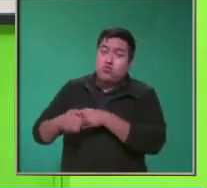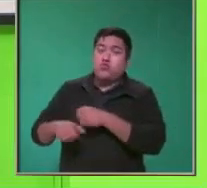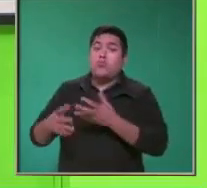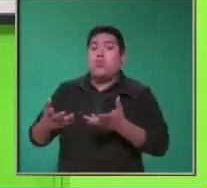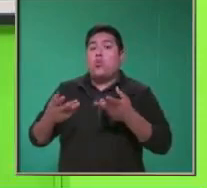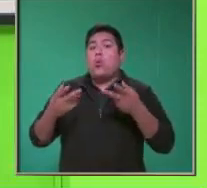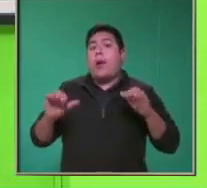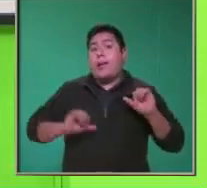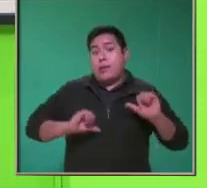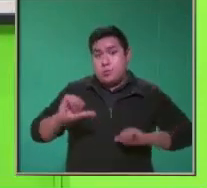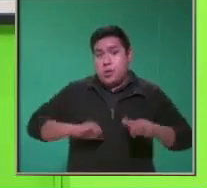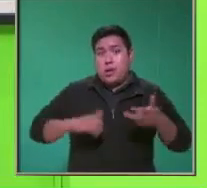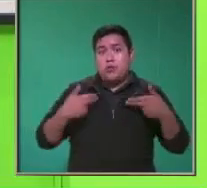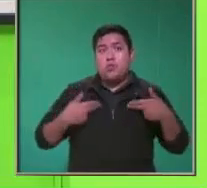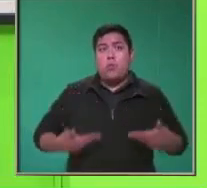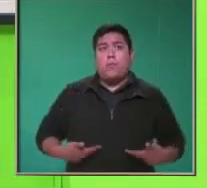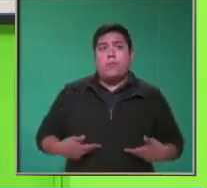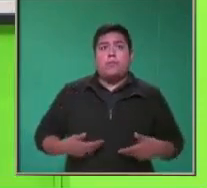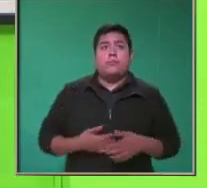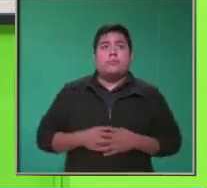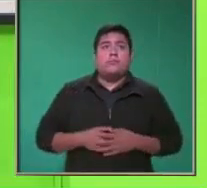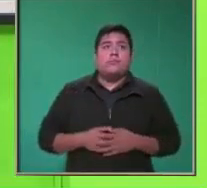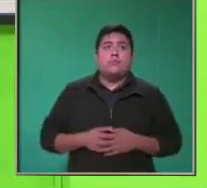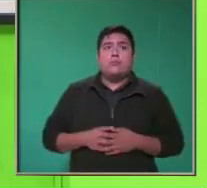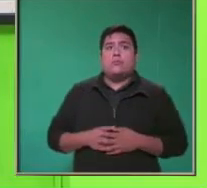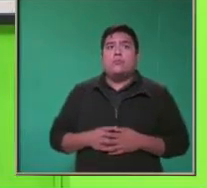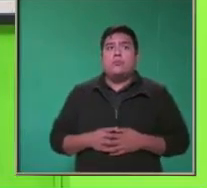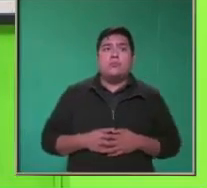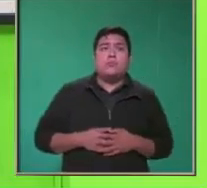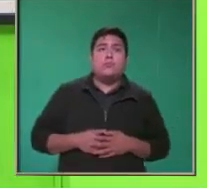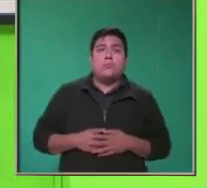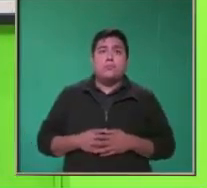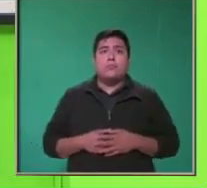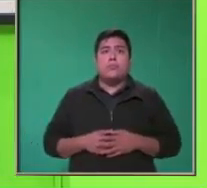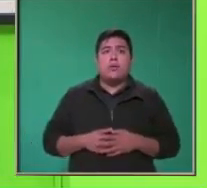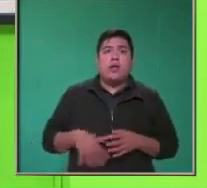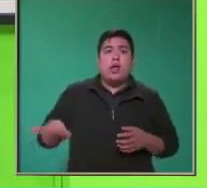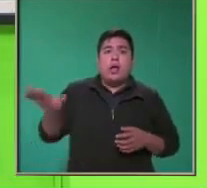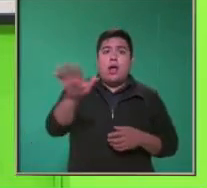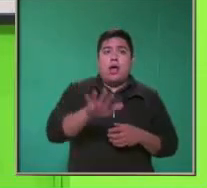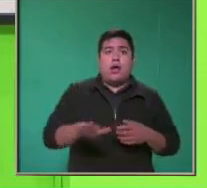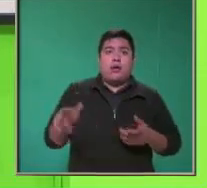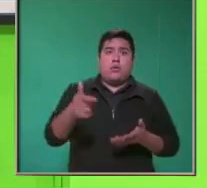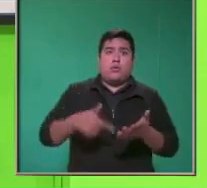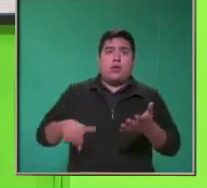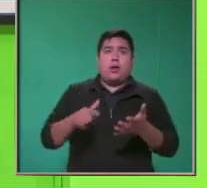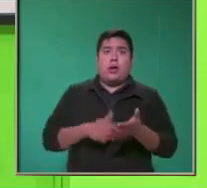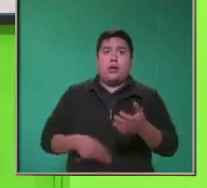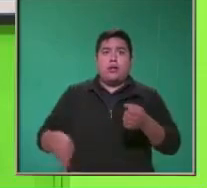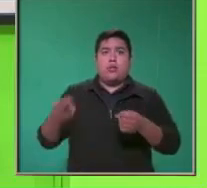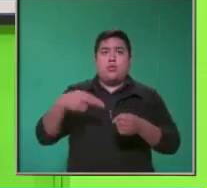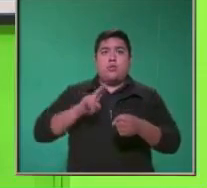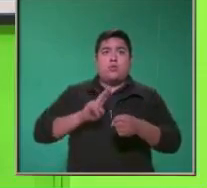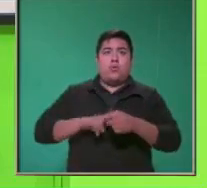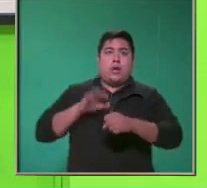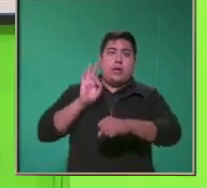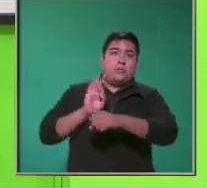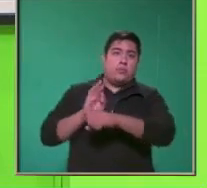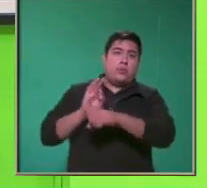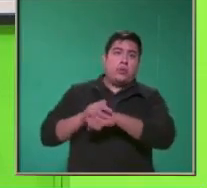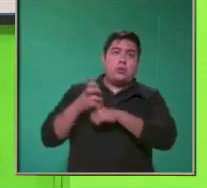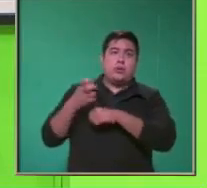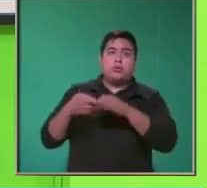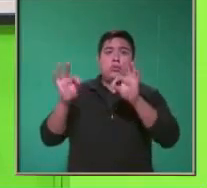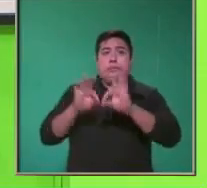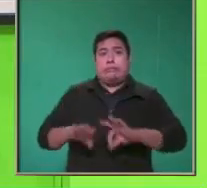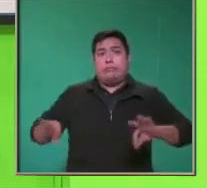actividades humanas. De aquí viene la importancia de las áreas naturales protegidas, que es otra de las partes más importantes